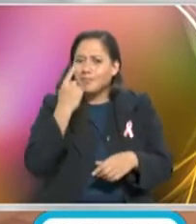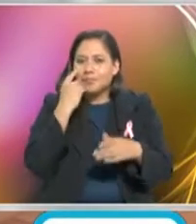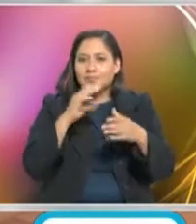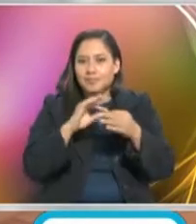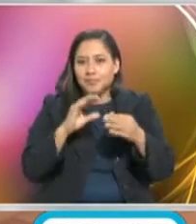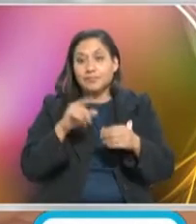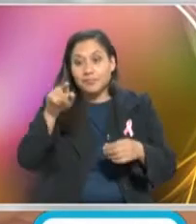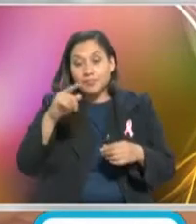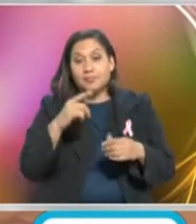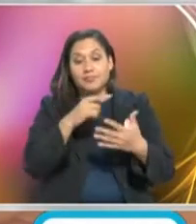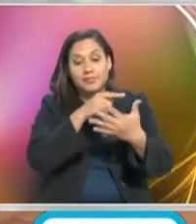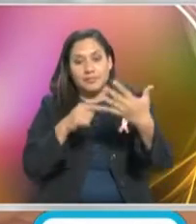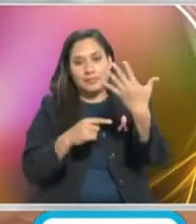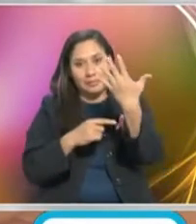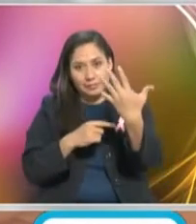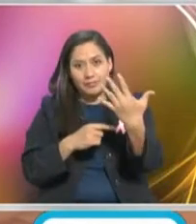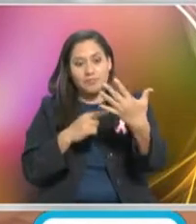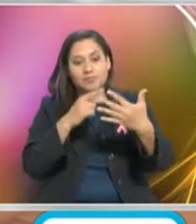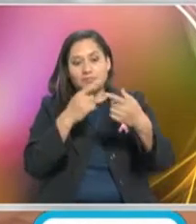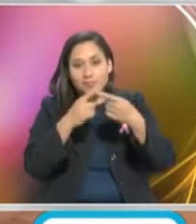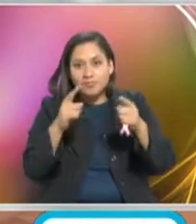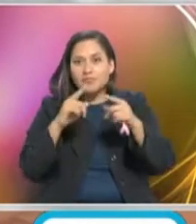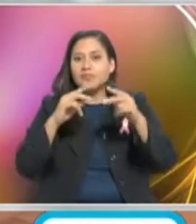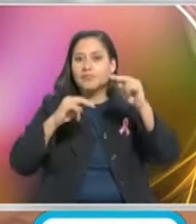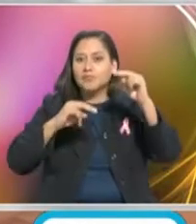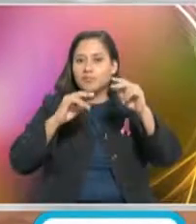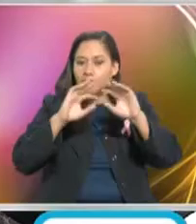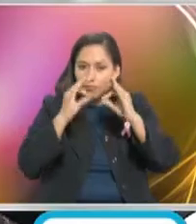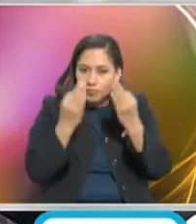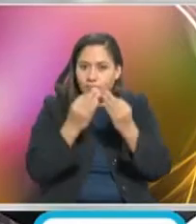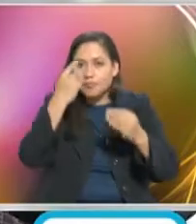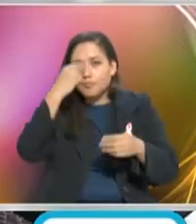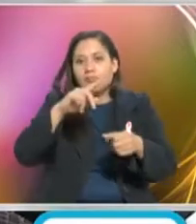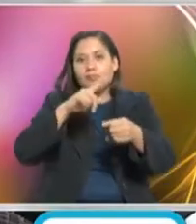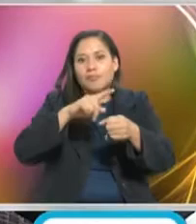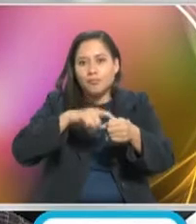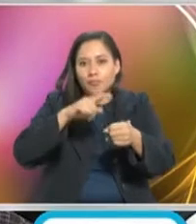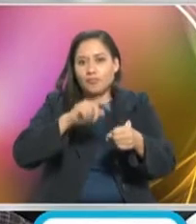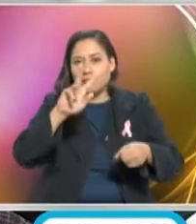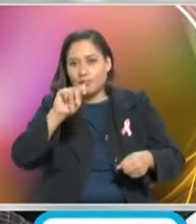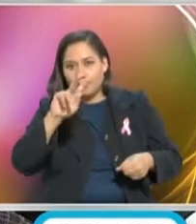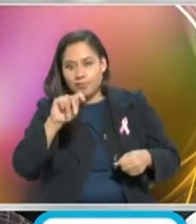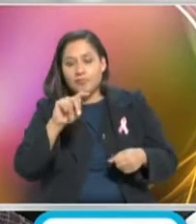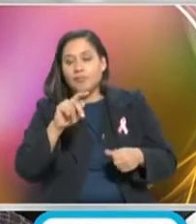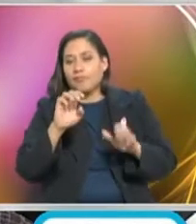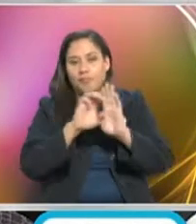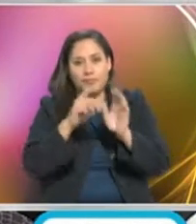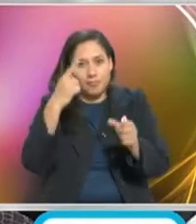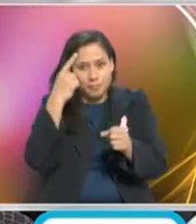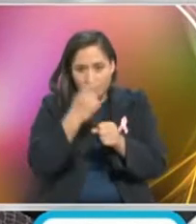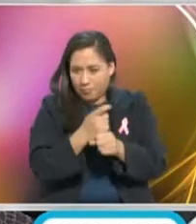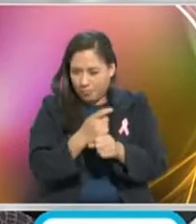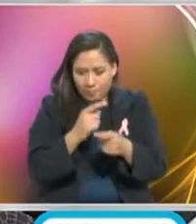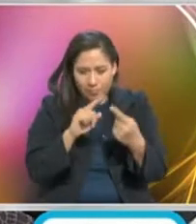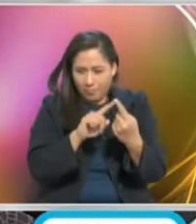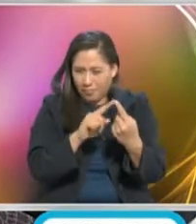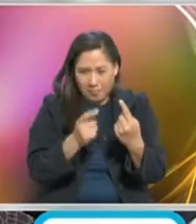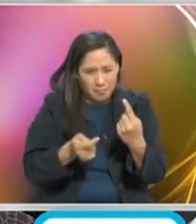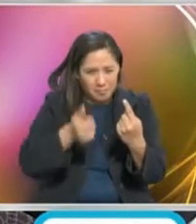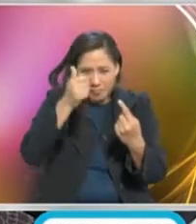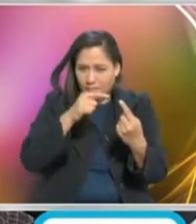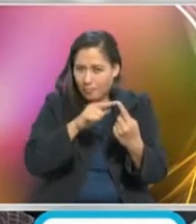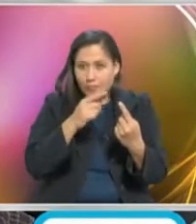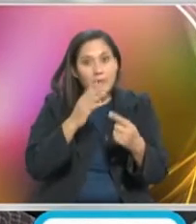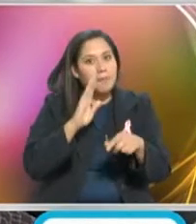él desarrolló 5 diferentes sistemas sobre televisión a color. Sí. El más importante es el primer sistema de televisión